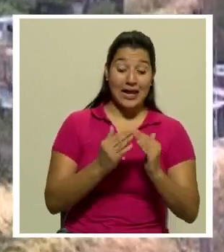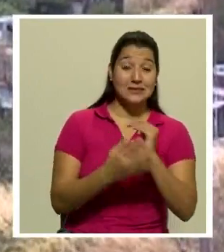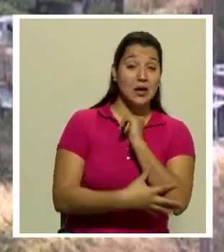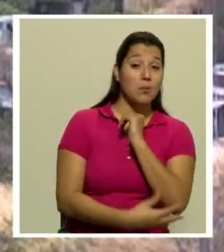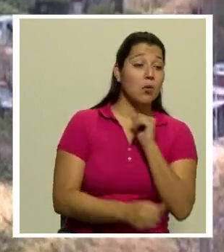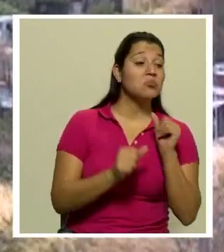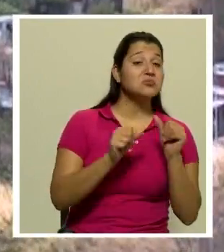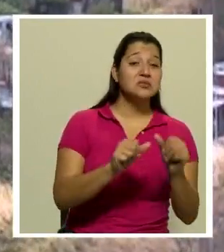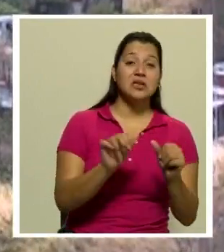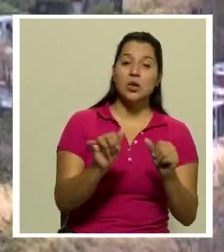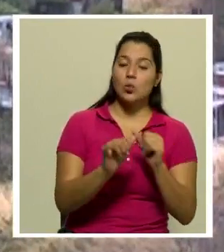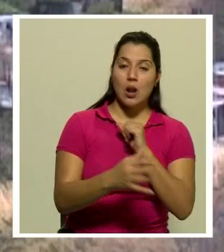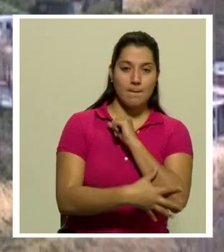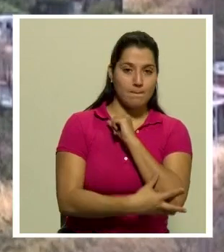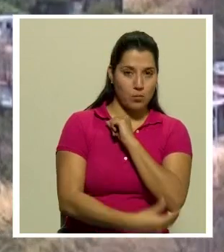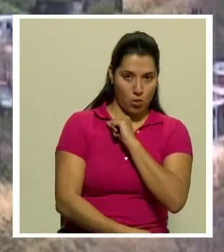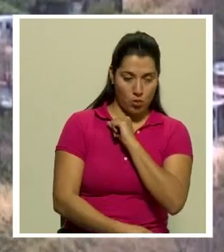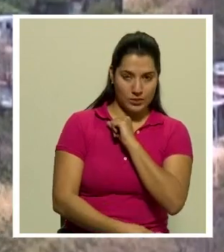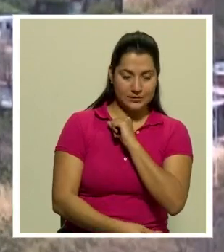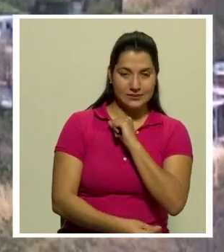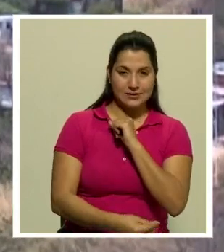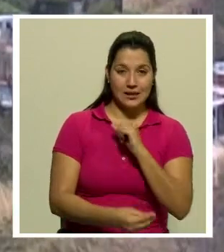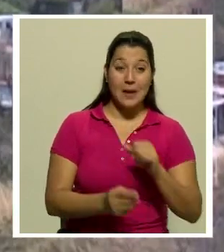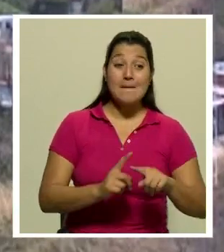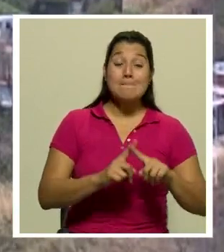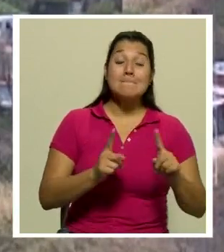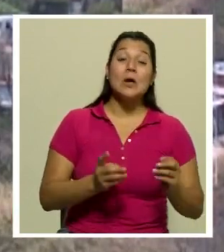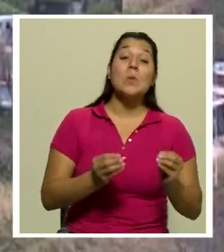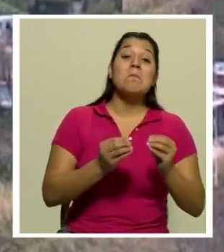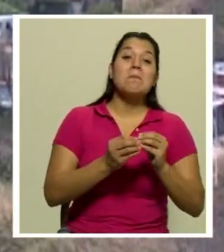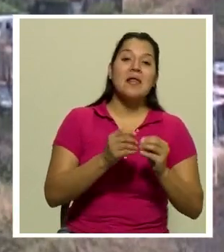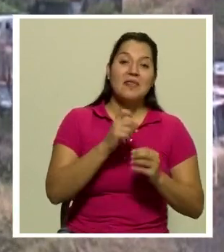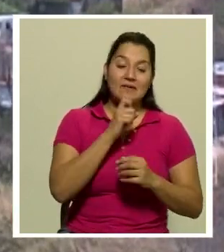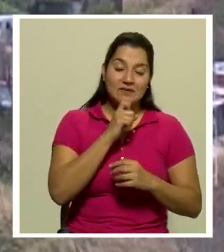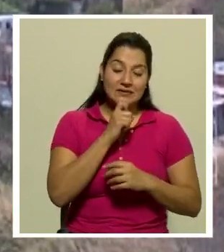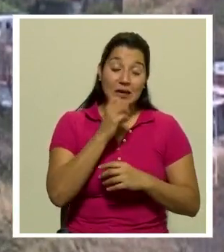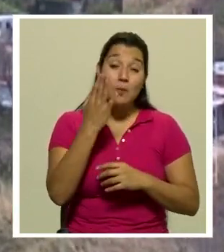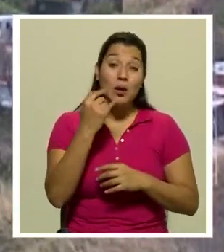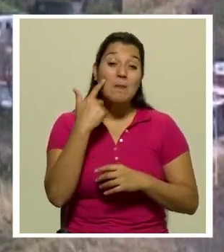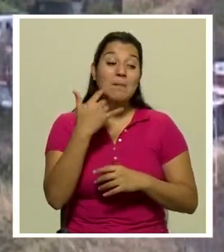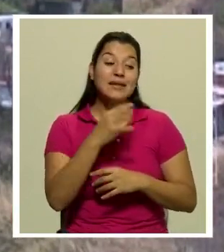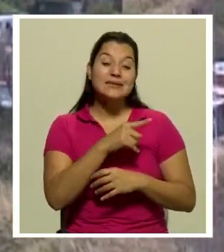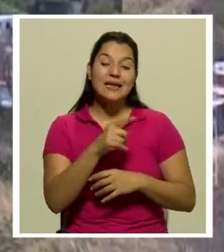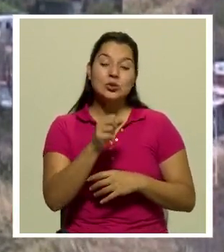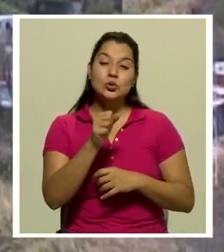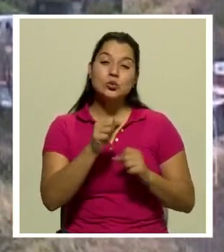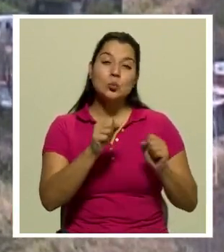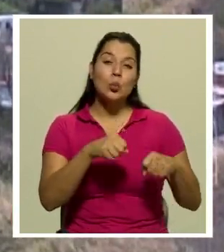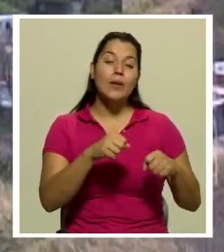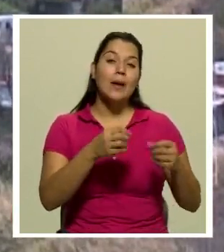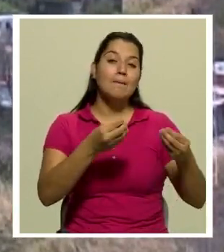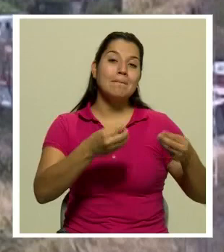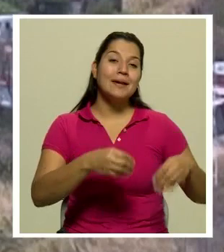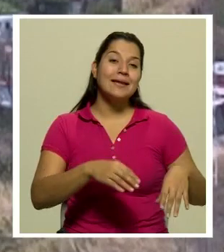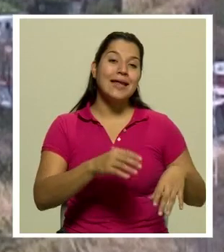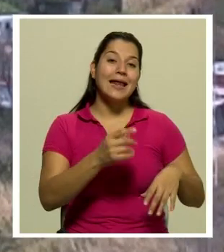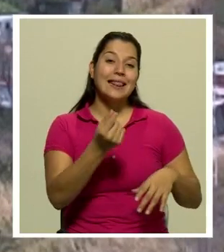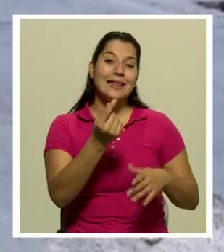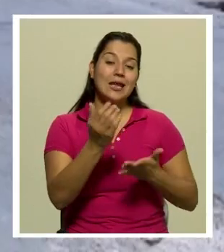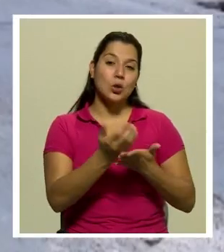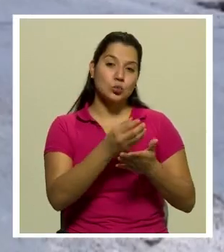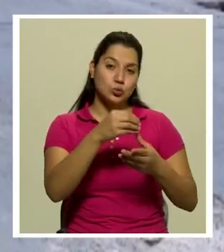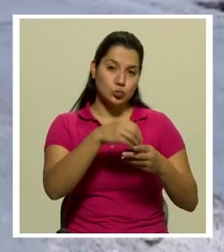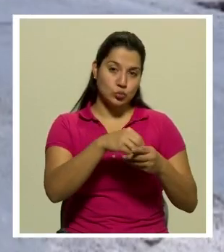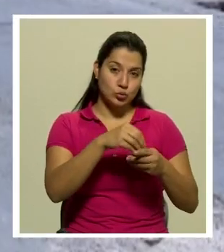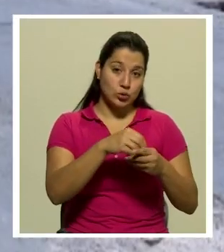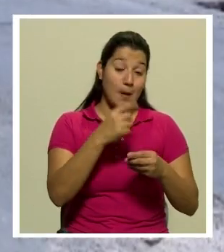actual condición de pobreza, aunque en condiciones más difíciles debido a que se proyecta una pérdida generalizada de los ingresos de los hogares, tanto